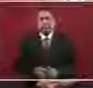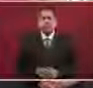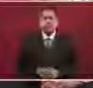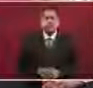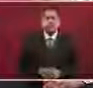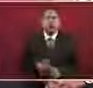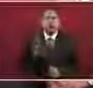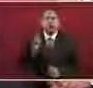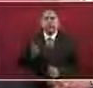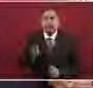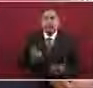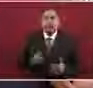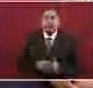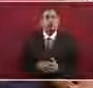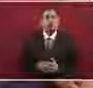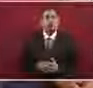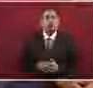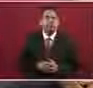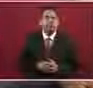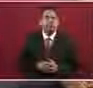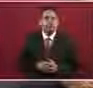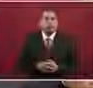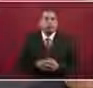No es que